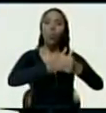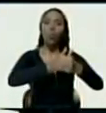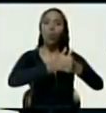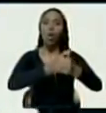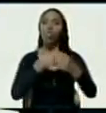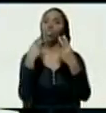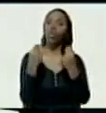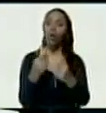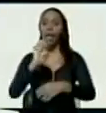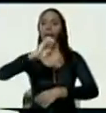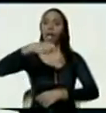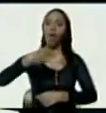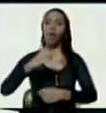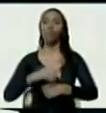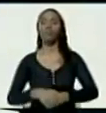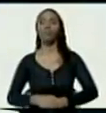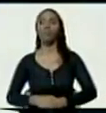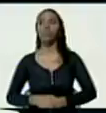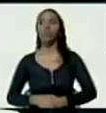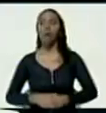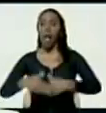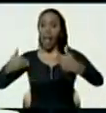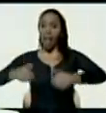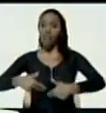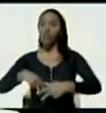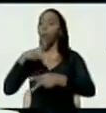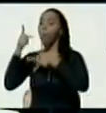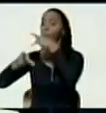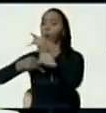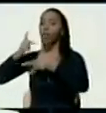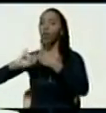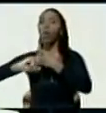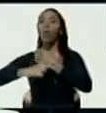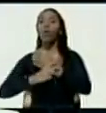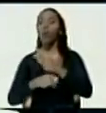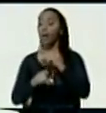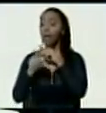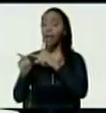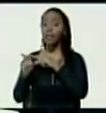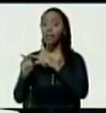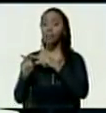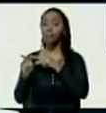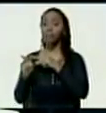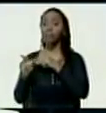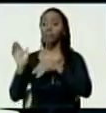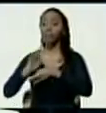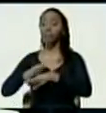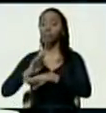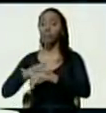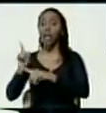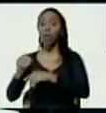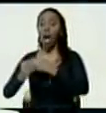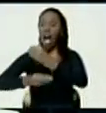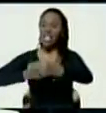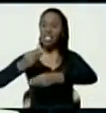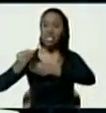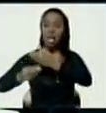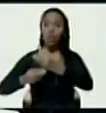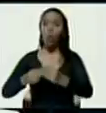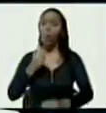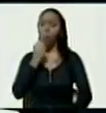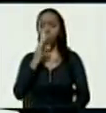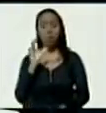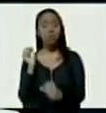dólares, euros, para los esfuerzos políticos de Guaidó y que por lo tanto estaba haciendo un buen